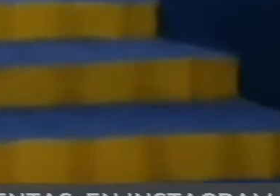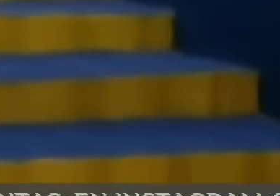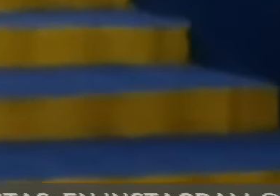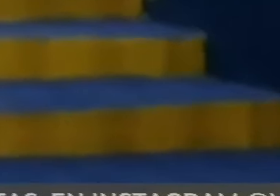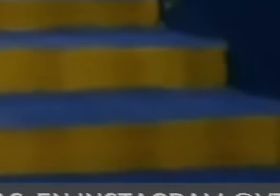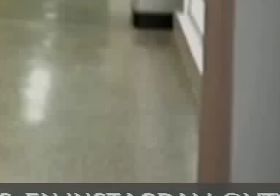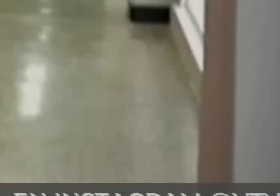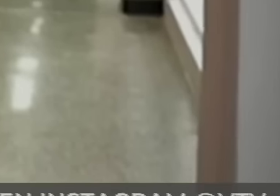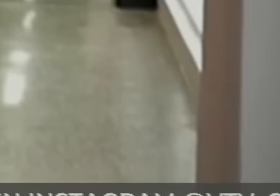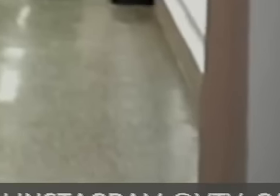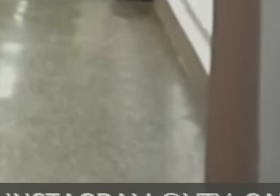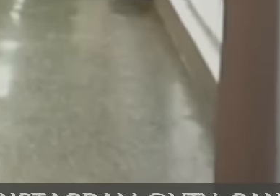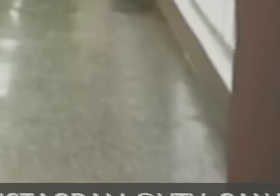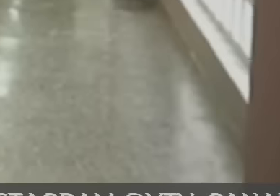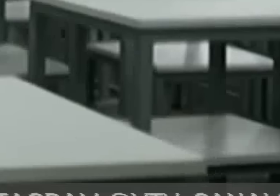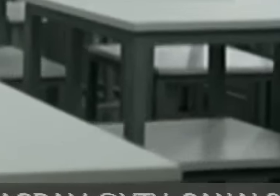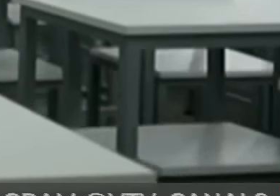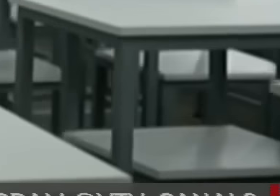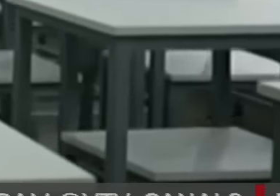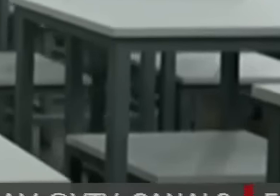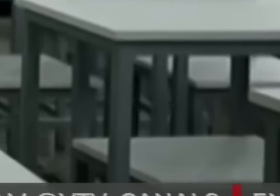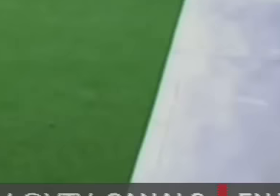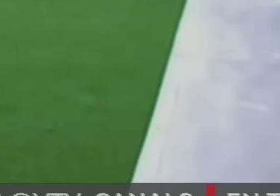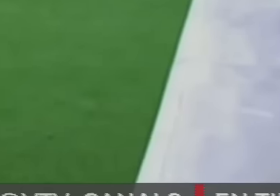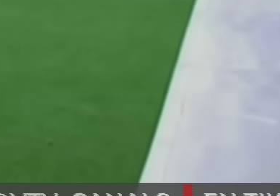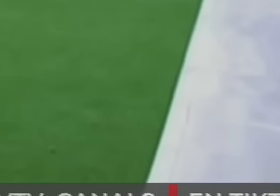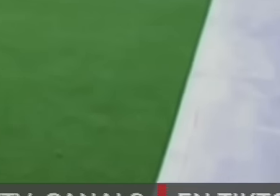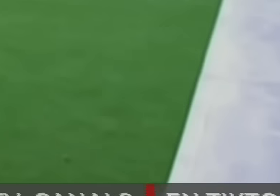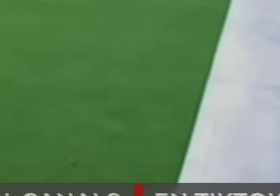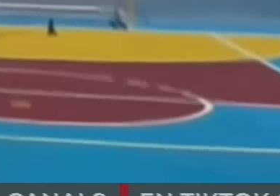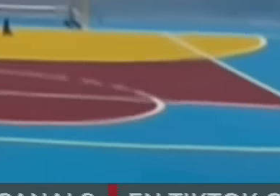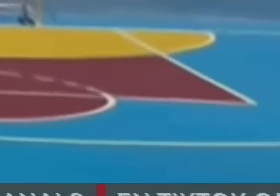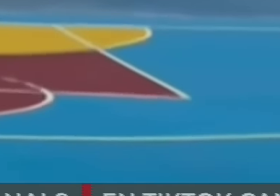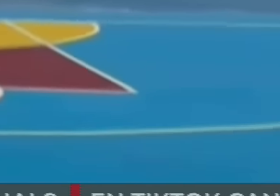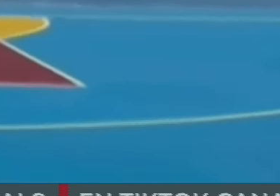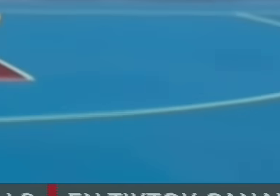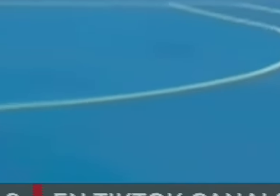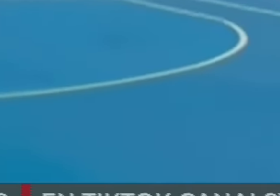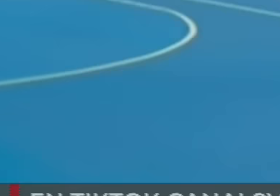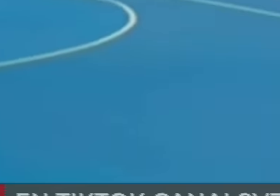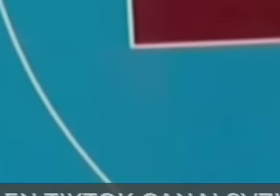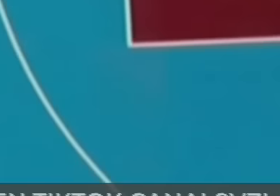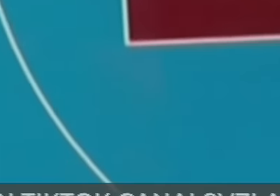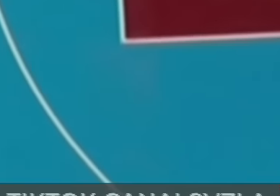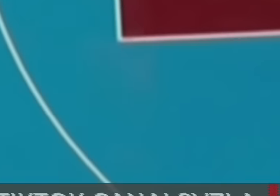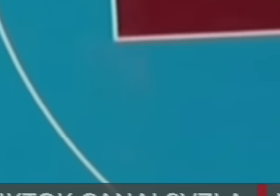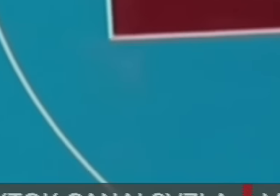venezolano con los diferentes sectores de la sociedad para garantizar el bienestar social.